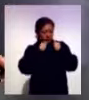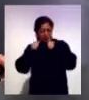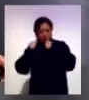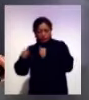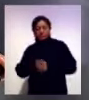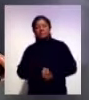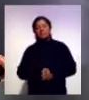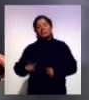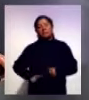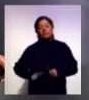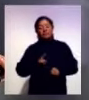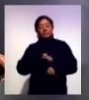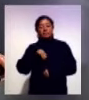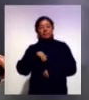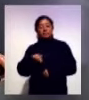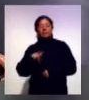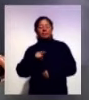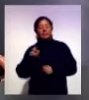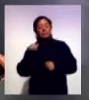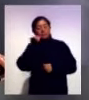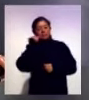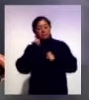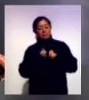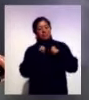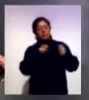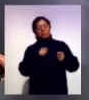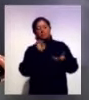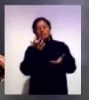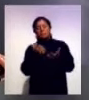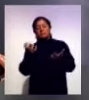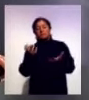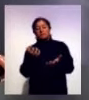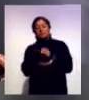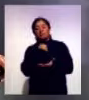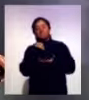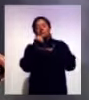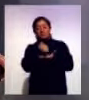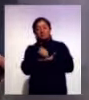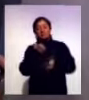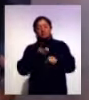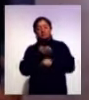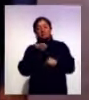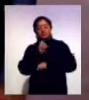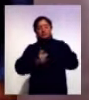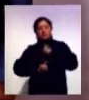El gobernador Marco Mena entregó ayer el Premio Estatal del Deporte 2019.